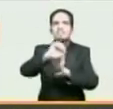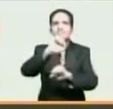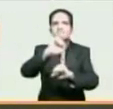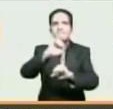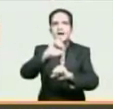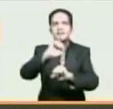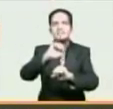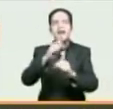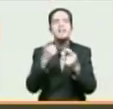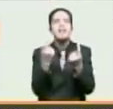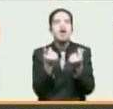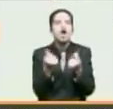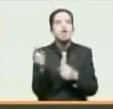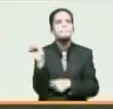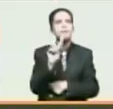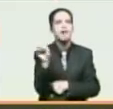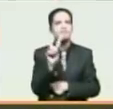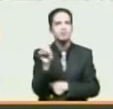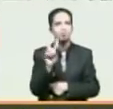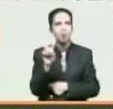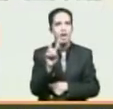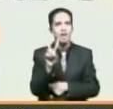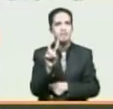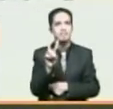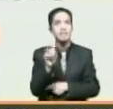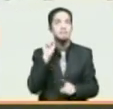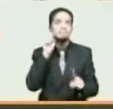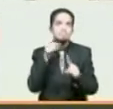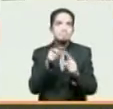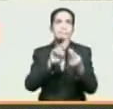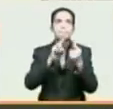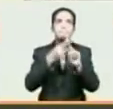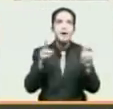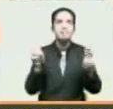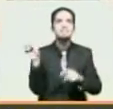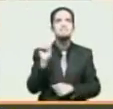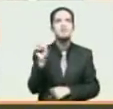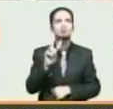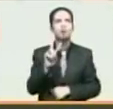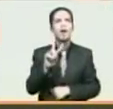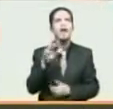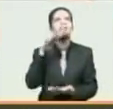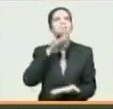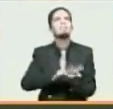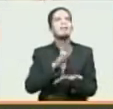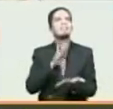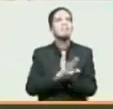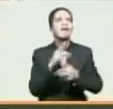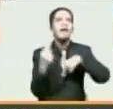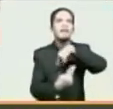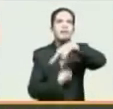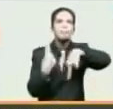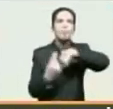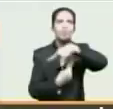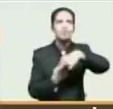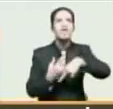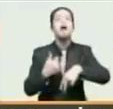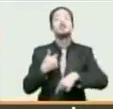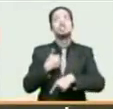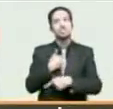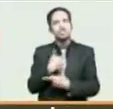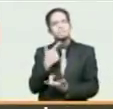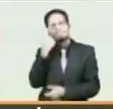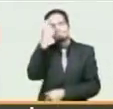de la economía de Venezuela, de la paz de Venezuela, de la tranquilidad de la República. Yo retomo cada